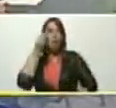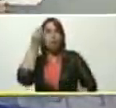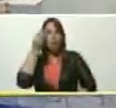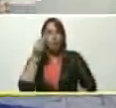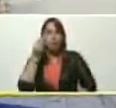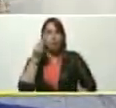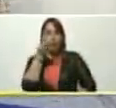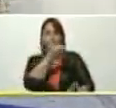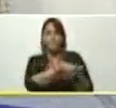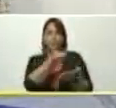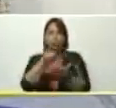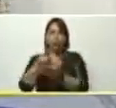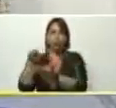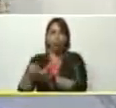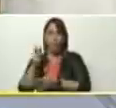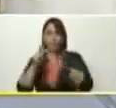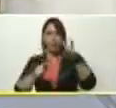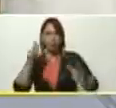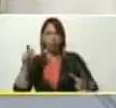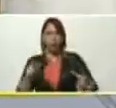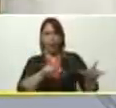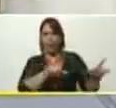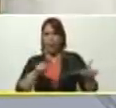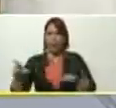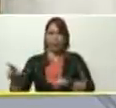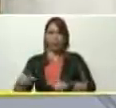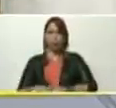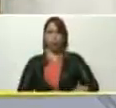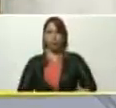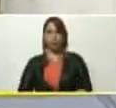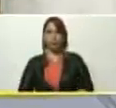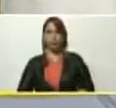Centenares de inversionistas listos para entrarle